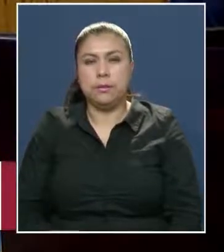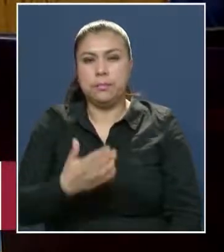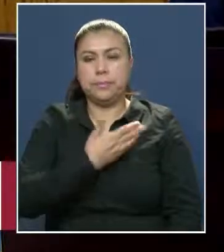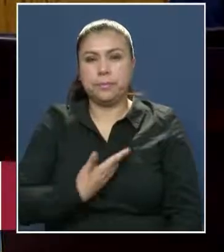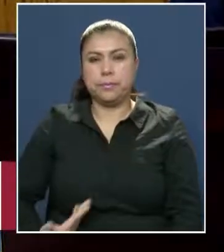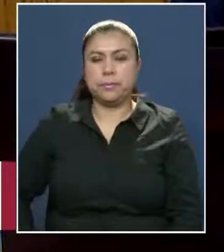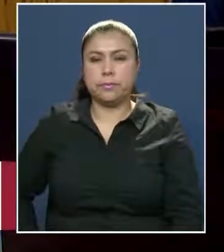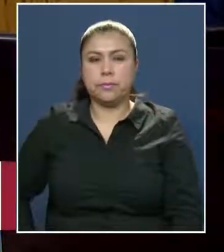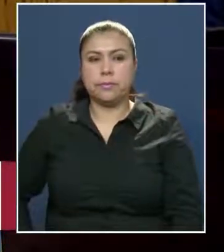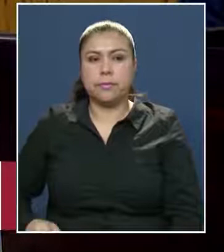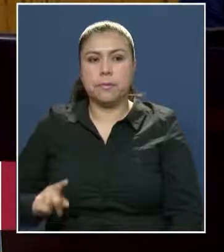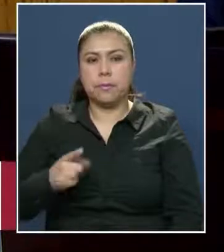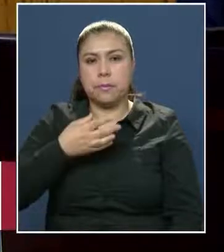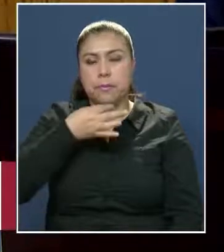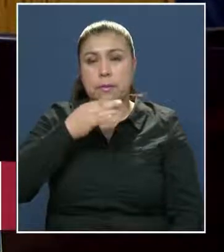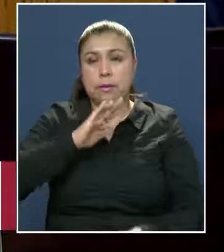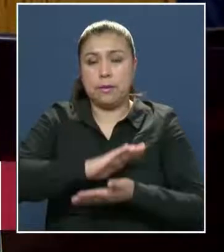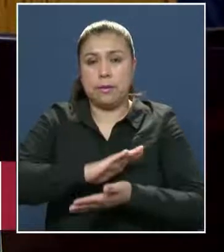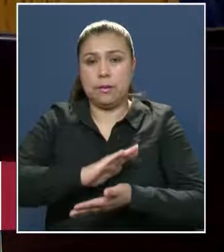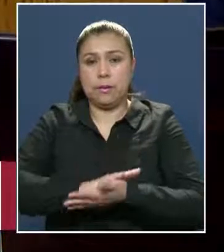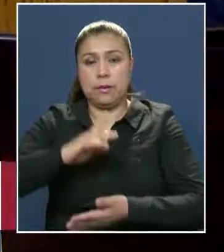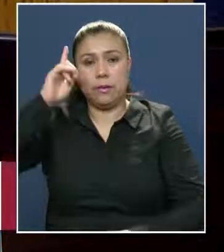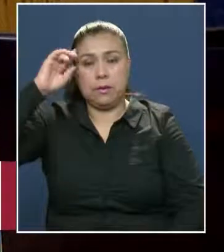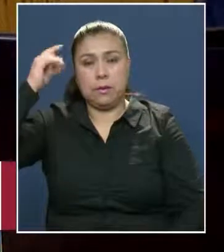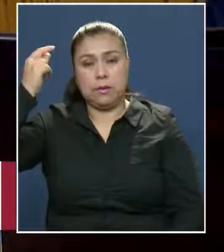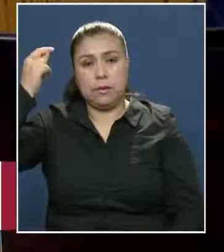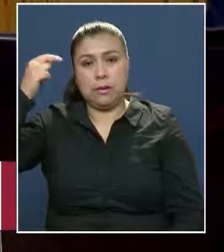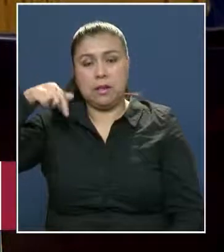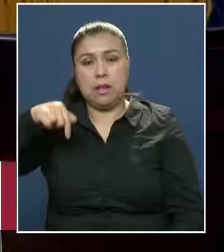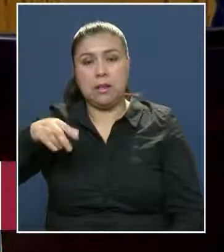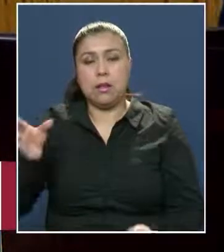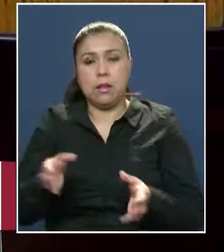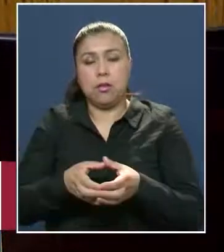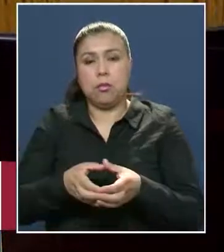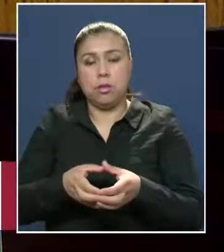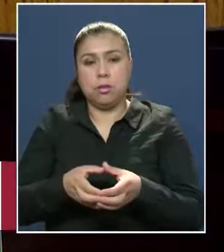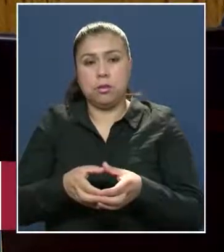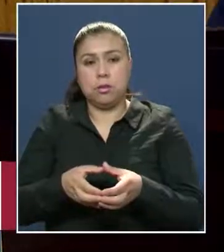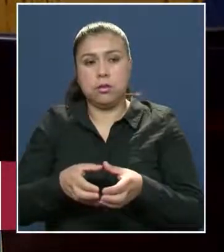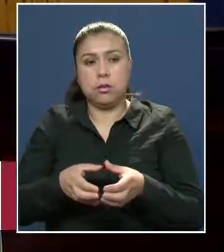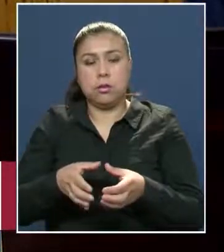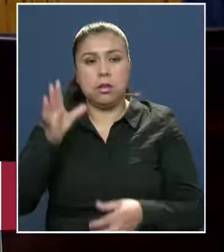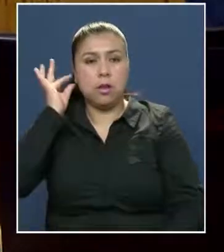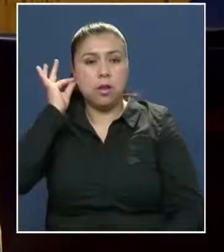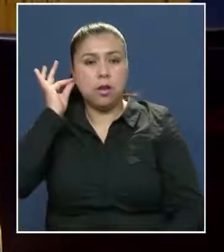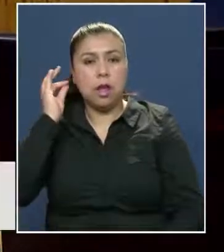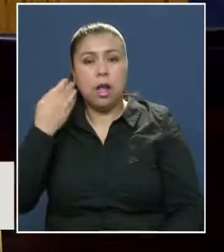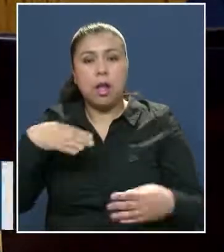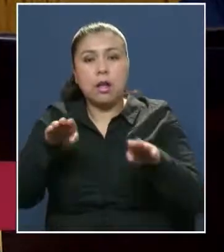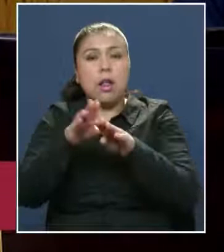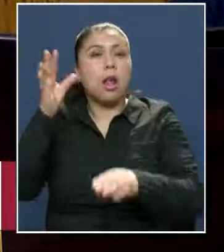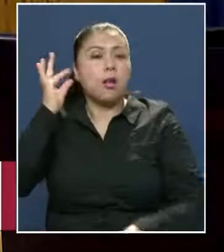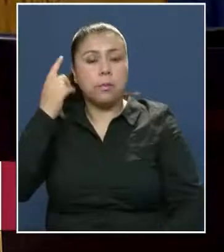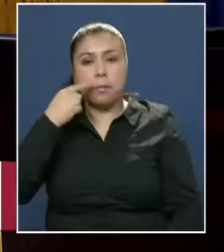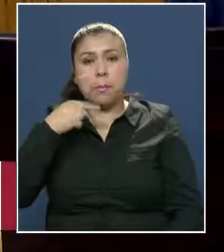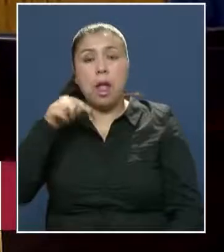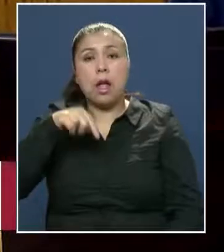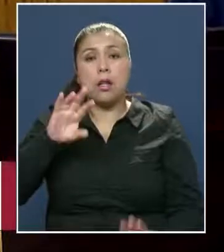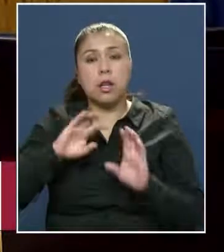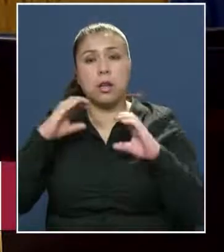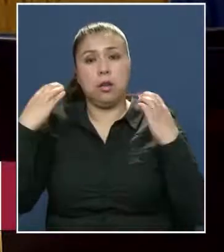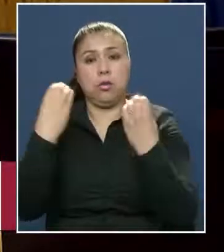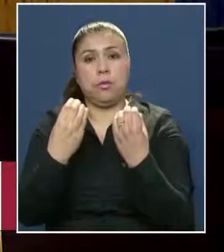Presidenta, primero que todo celebro la iniciativa de la creación de la Comisión de la Mujer y Equidad de Género en esta